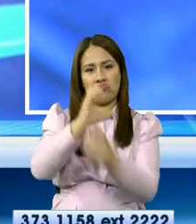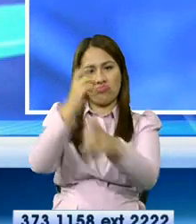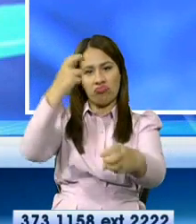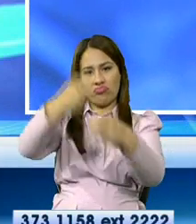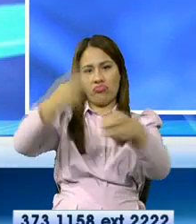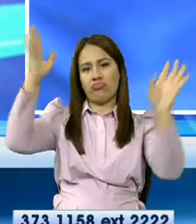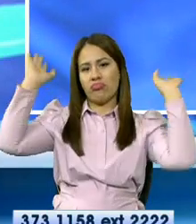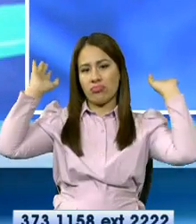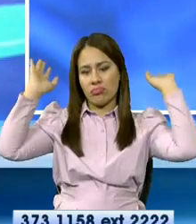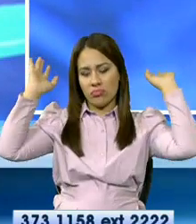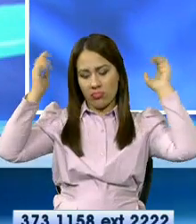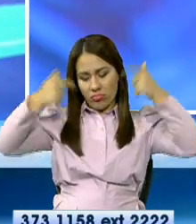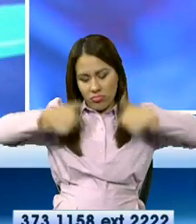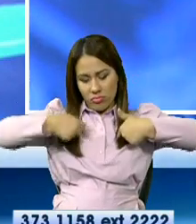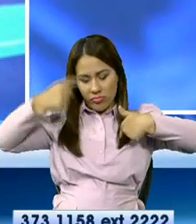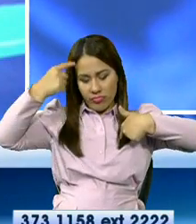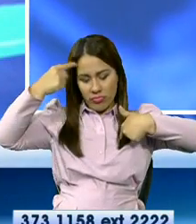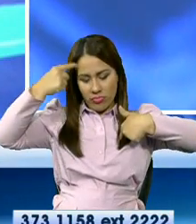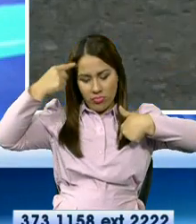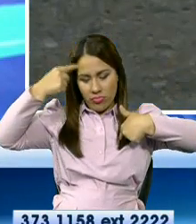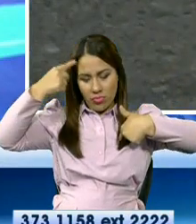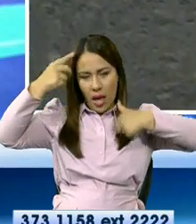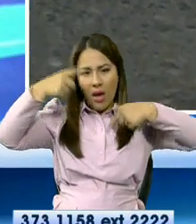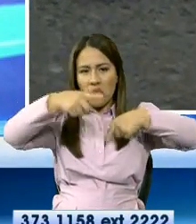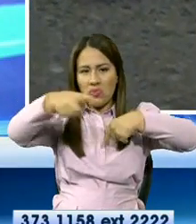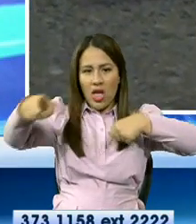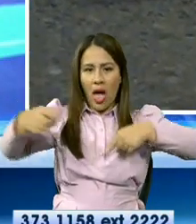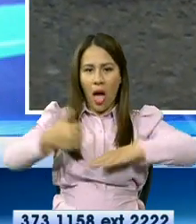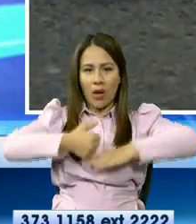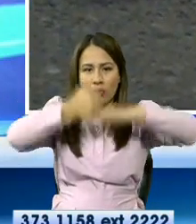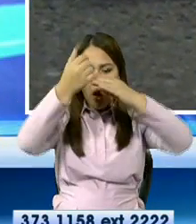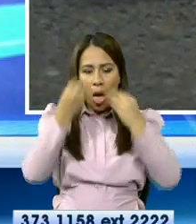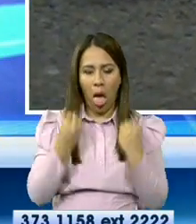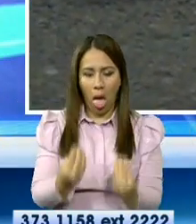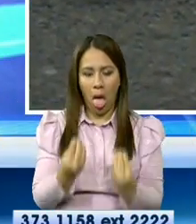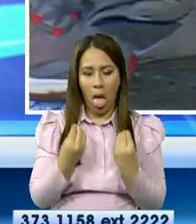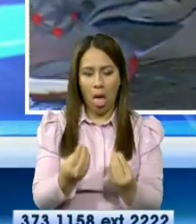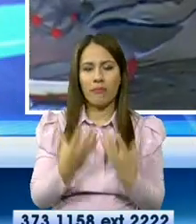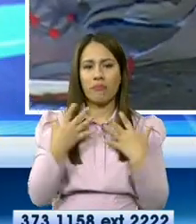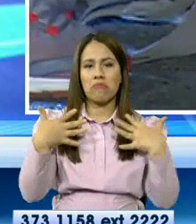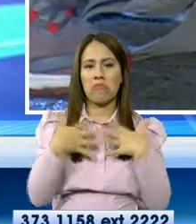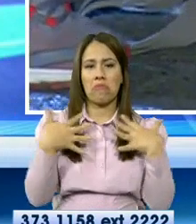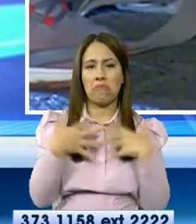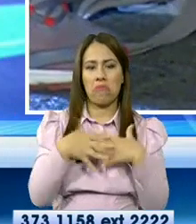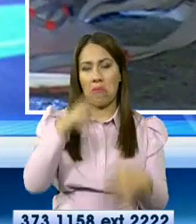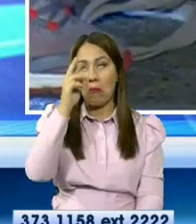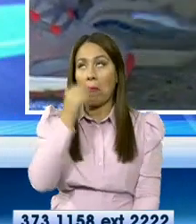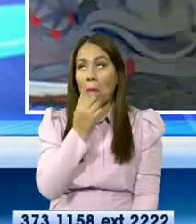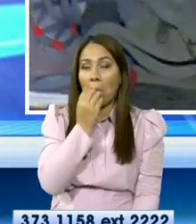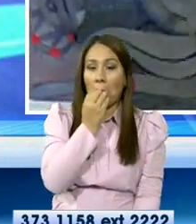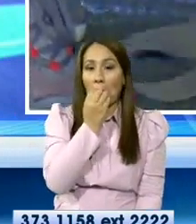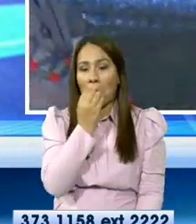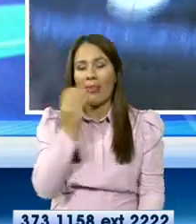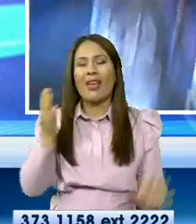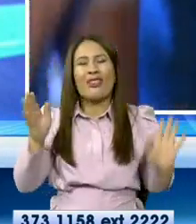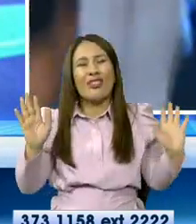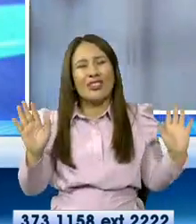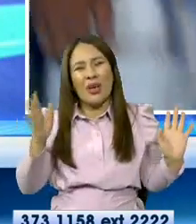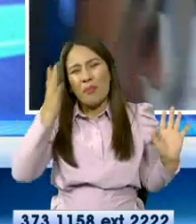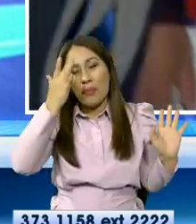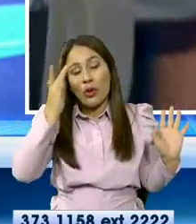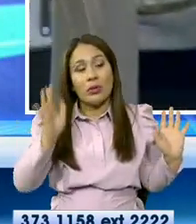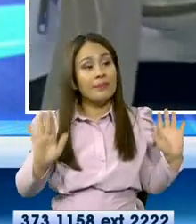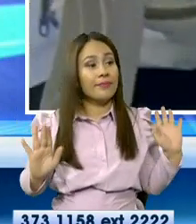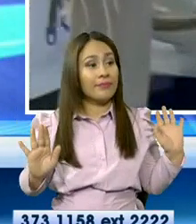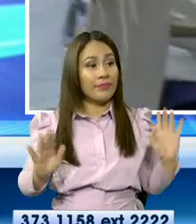Mientras tanto, mantengo mi opinión. Les tienen miedo, les tienen terror. No sé a qué obedece eso.